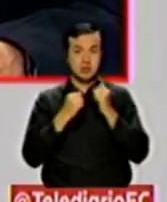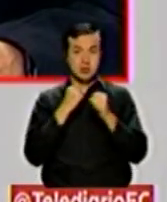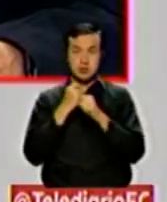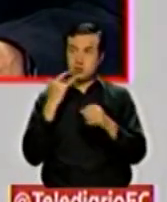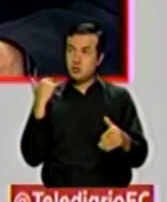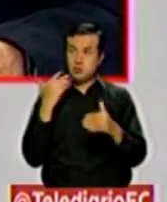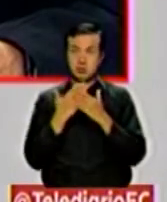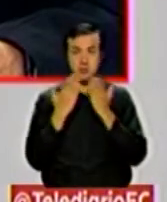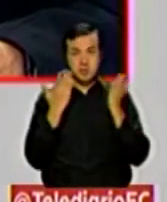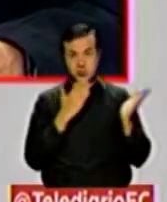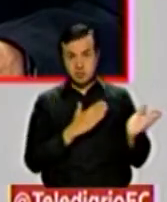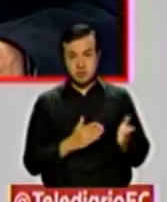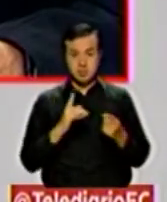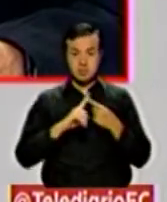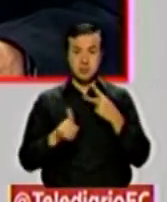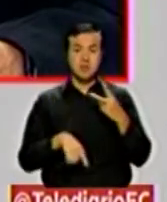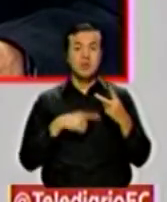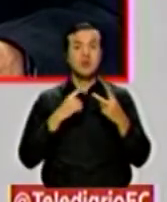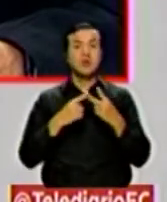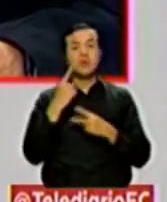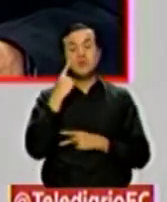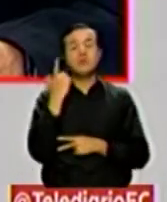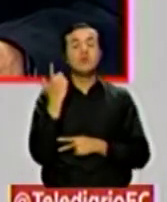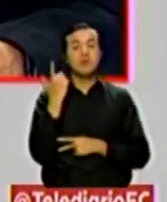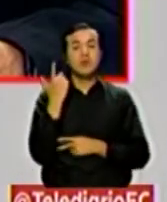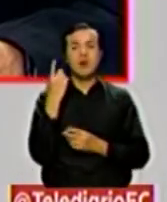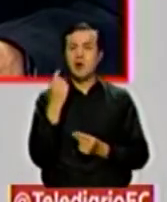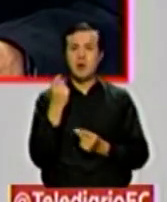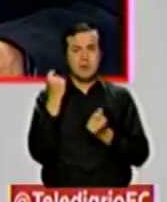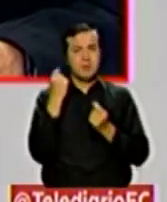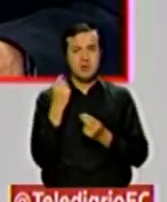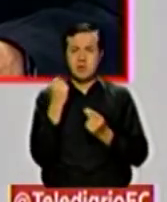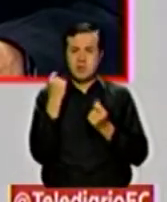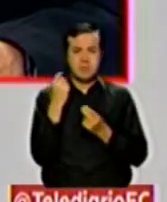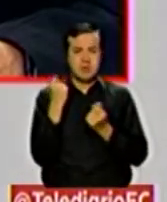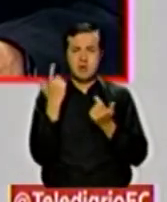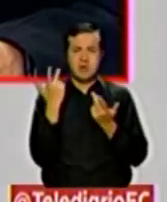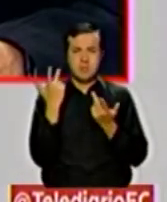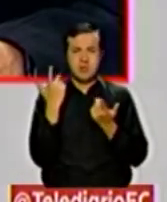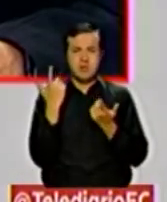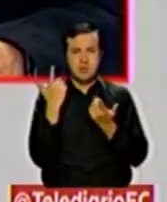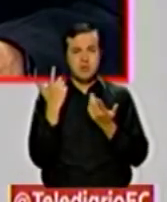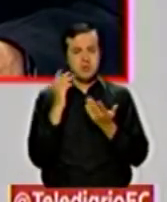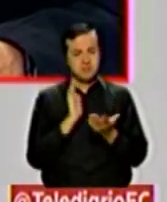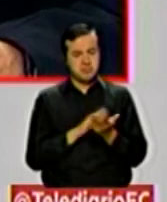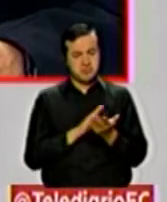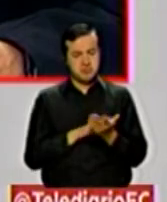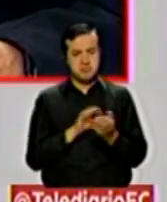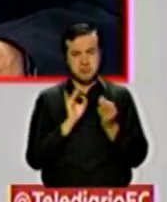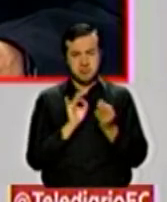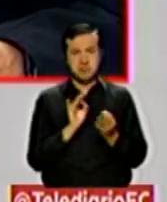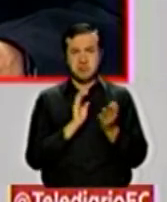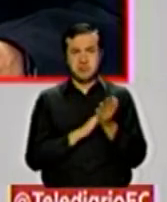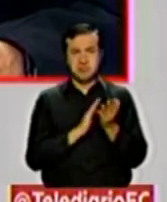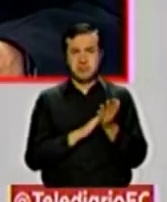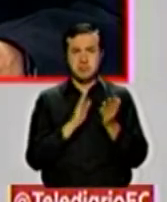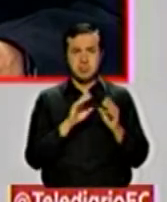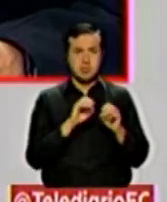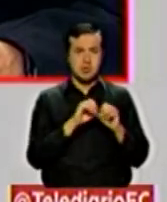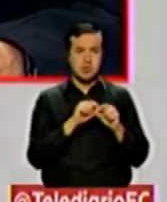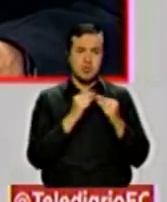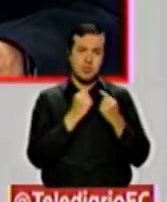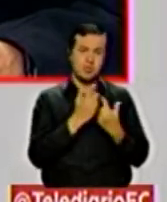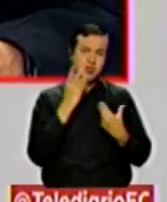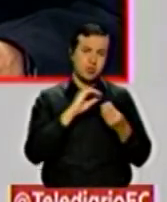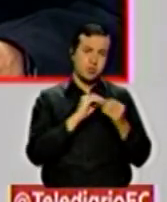país. Y en segundo lugar, ha recibido el rápido, no ha tardado mucho, el rápido aplauso y aprobación tanto del Partido Social